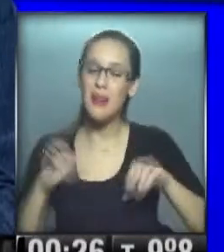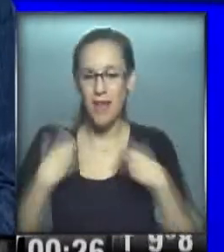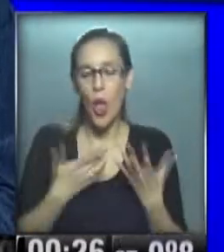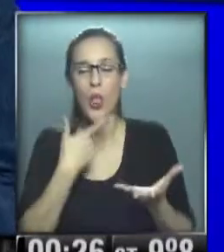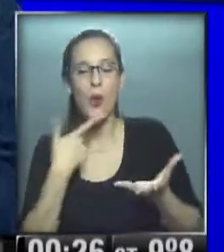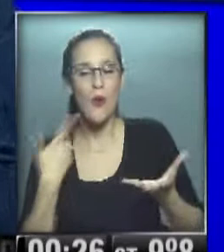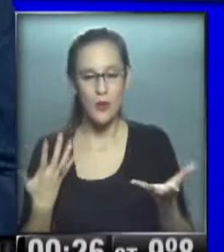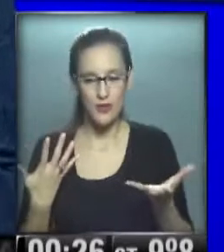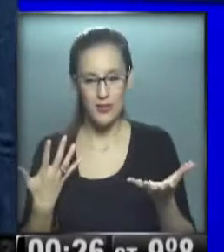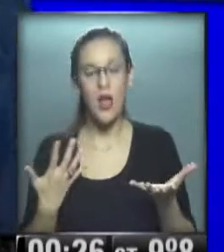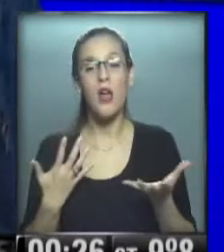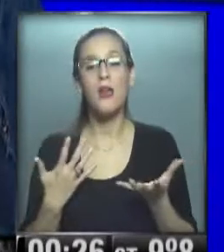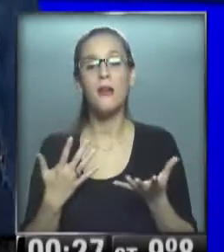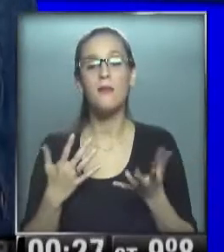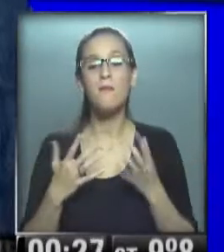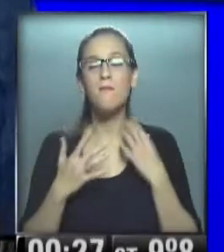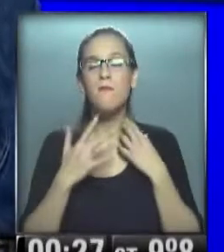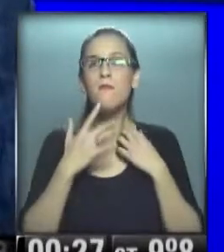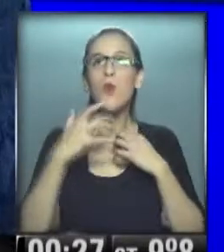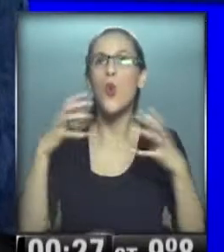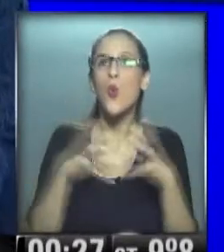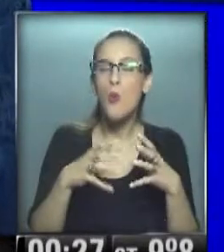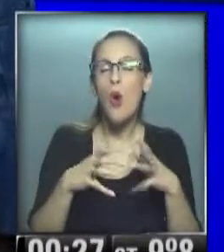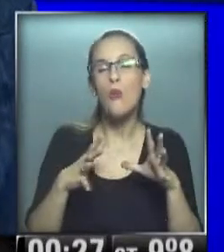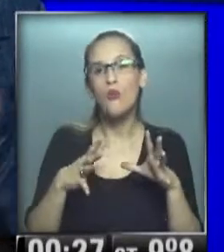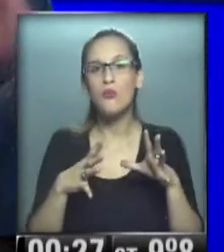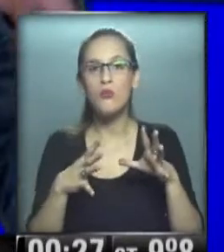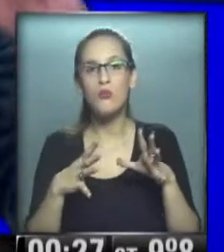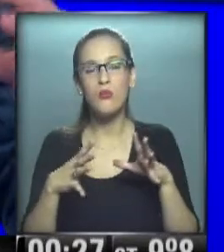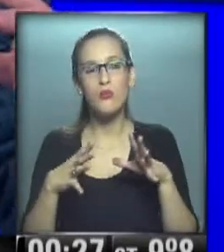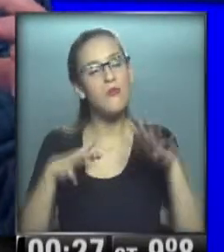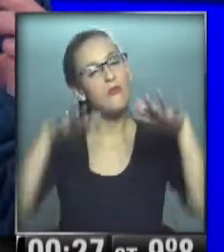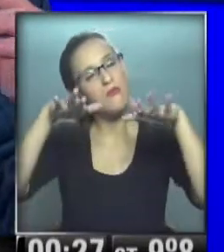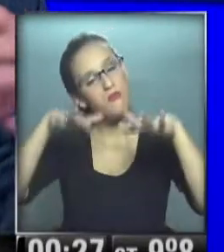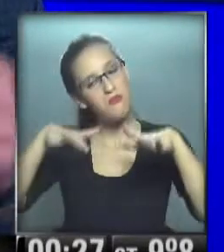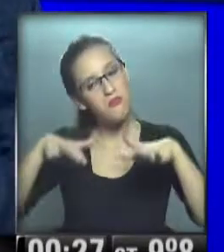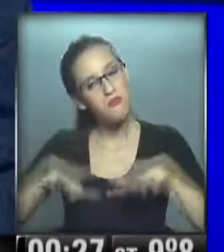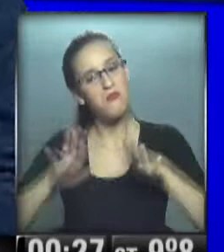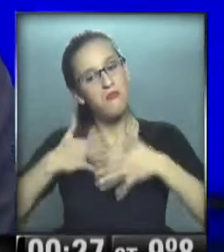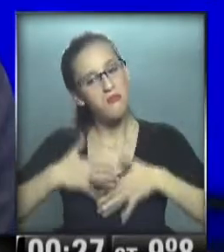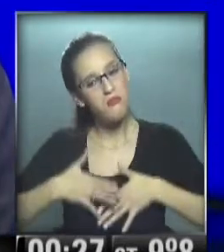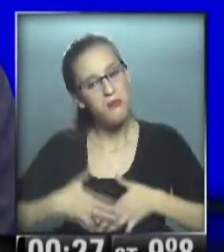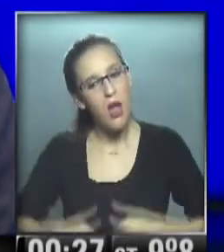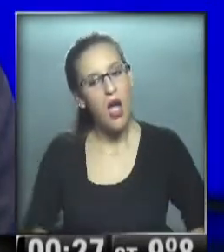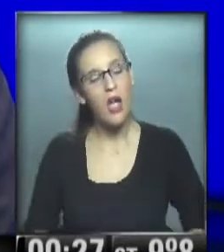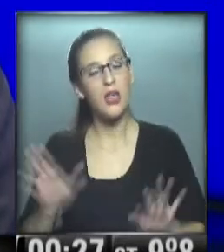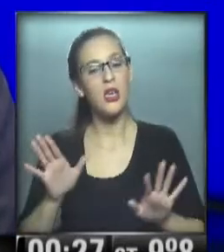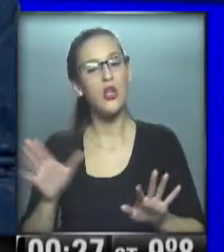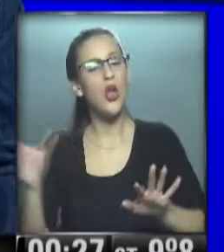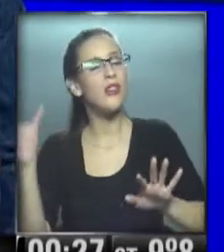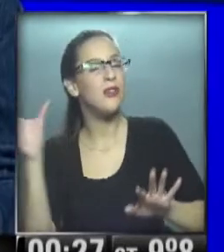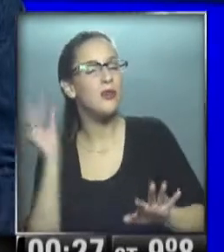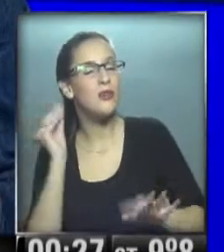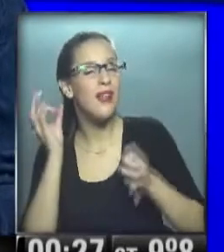disco de utopians que para mí es una banda que bajo dos cambios se dedicó a escuchar un poco más a darle más lugar a la guitarra de